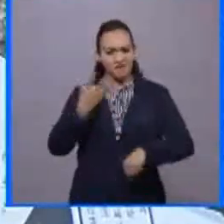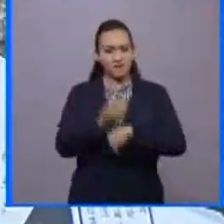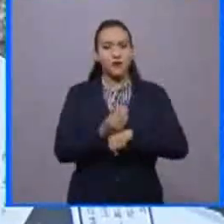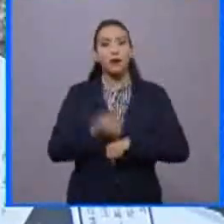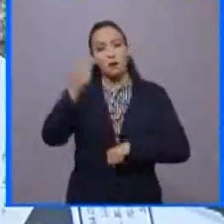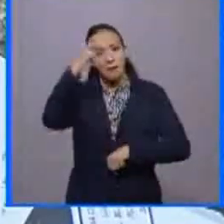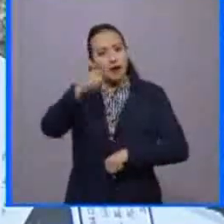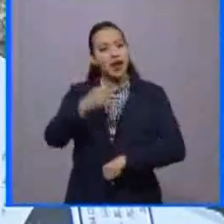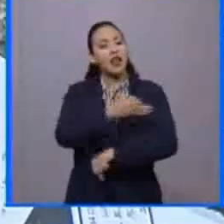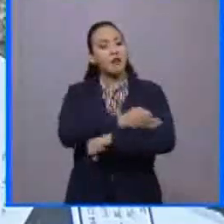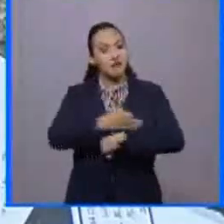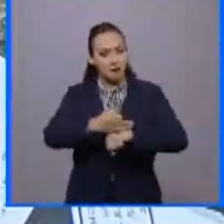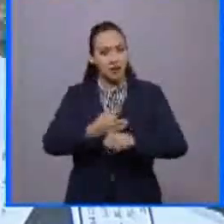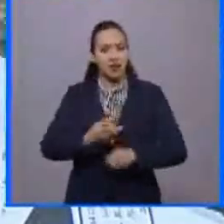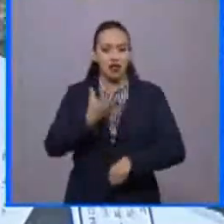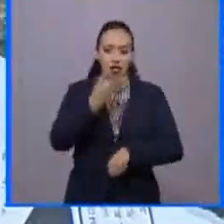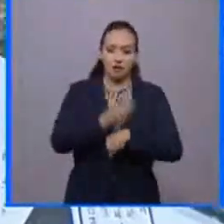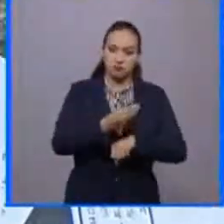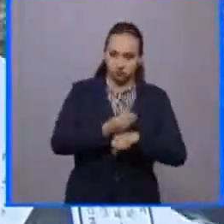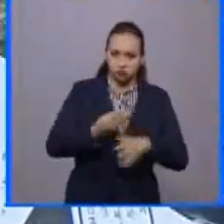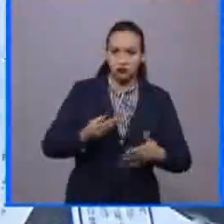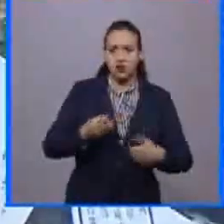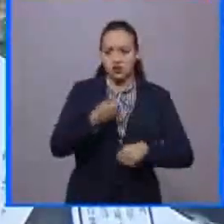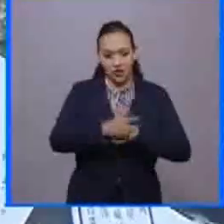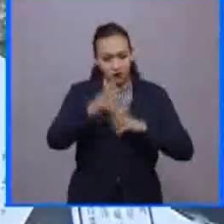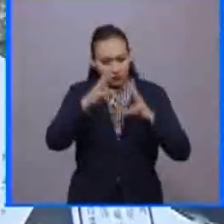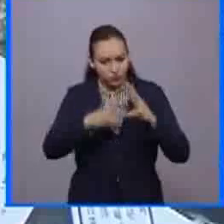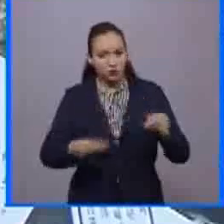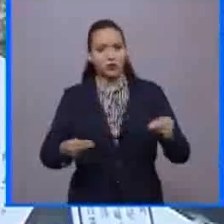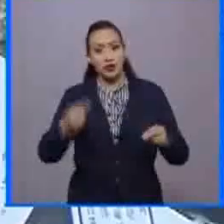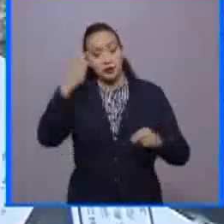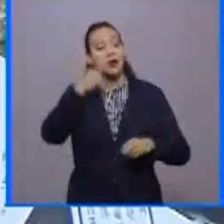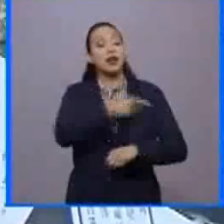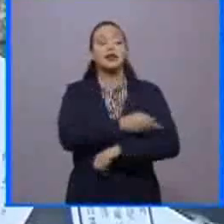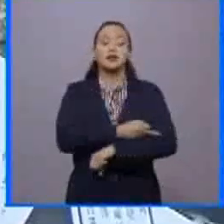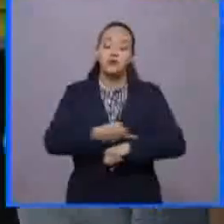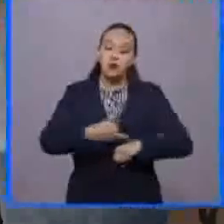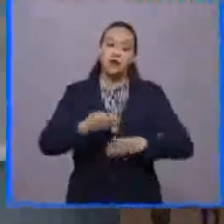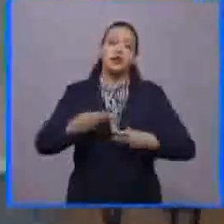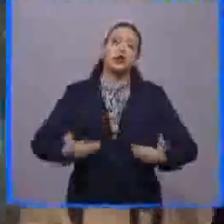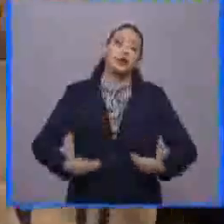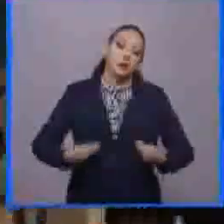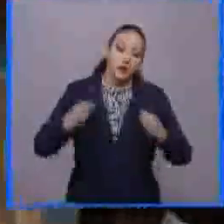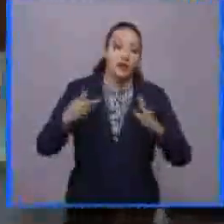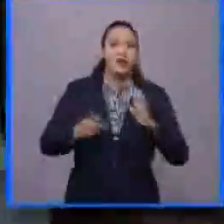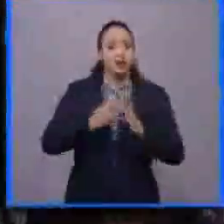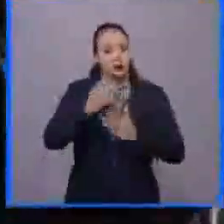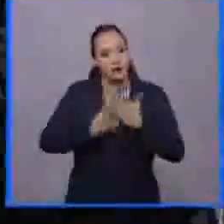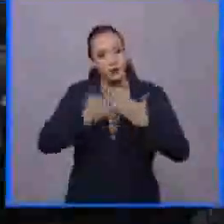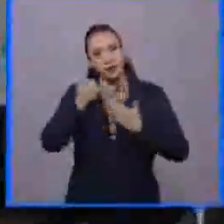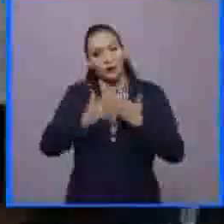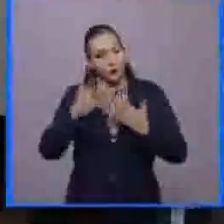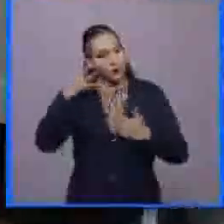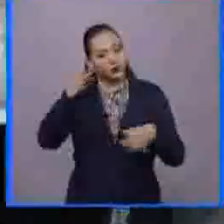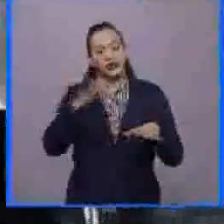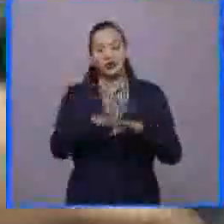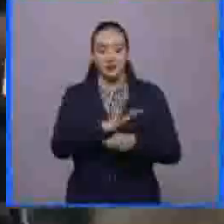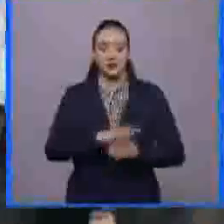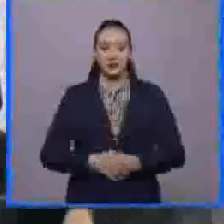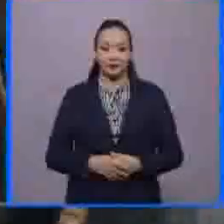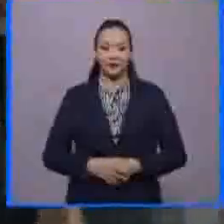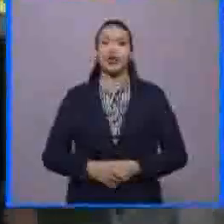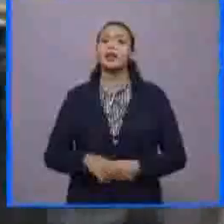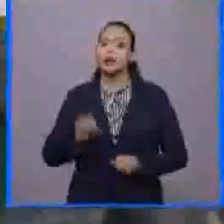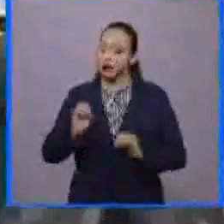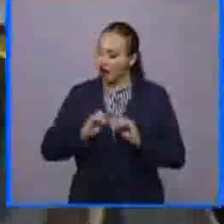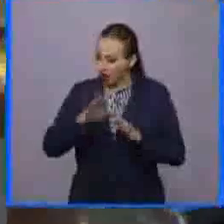resarcir los daños de manera integral y permitir que puedan rehacer su proyecto de vida. En consecuencia, además de la